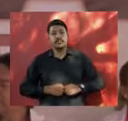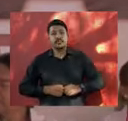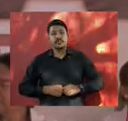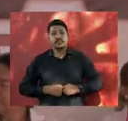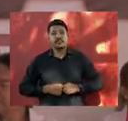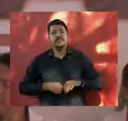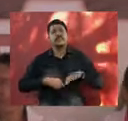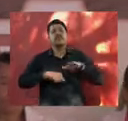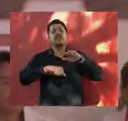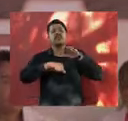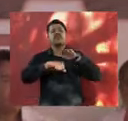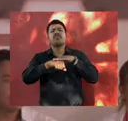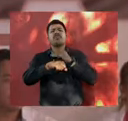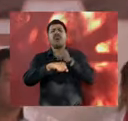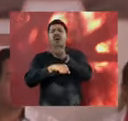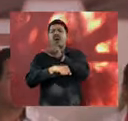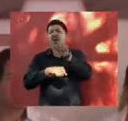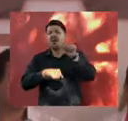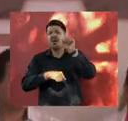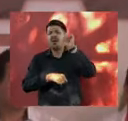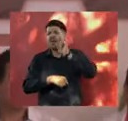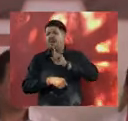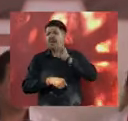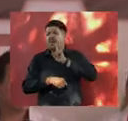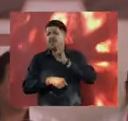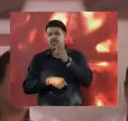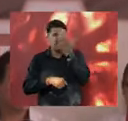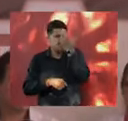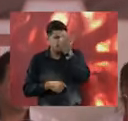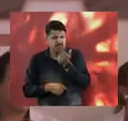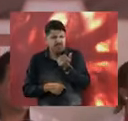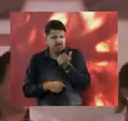¿Por qué a las mujeres? Fíjense,